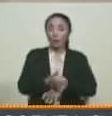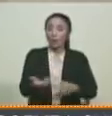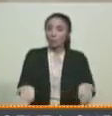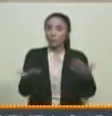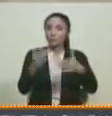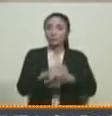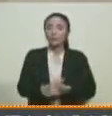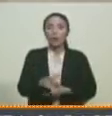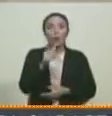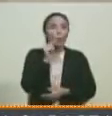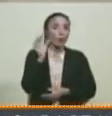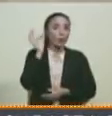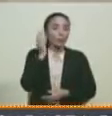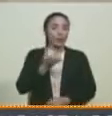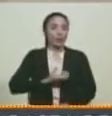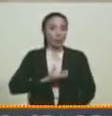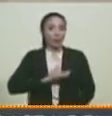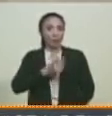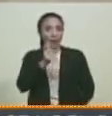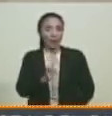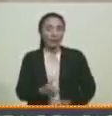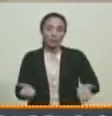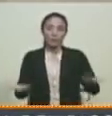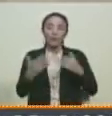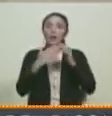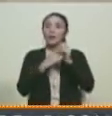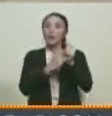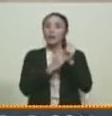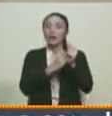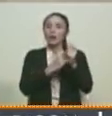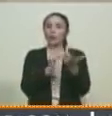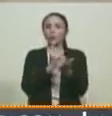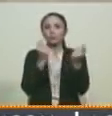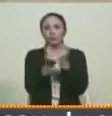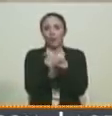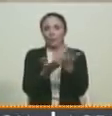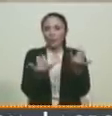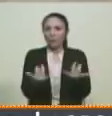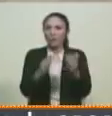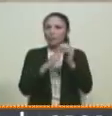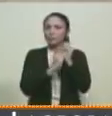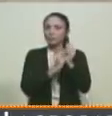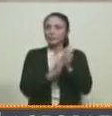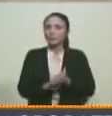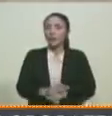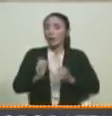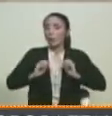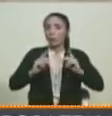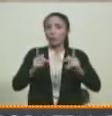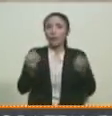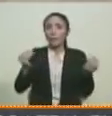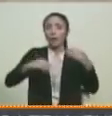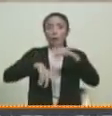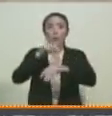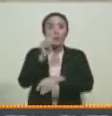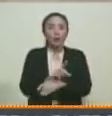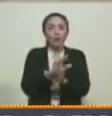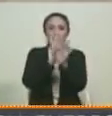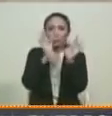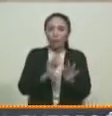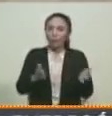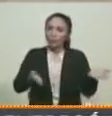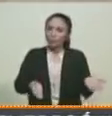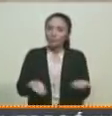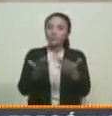a la gobernadora, a los alcaldes y a la alcaldesa. El liderazgo renovado que hoy tenemos es una oportunidad única